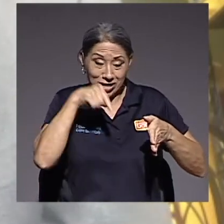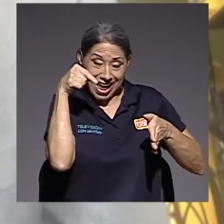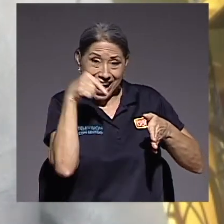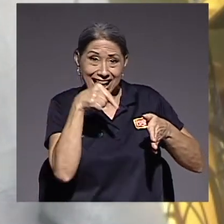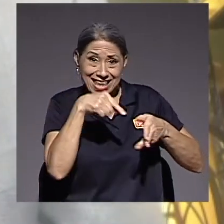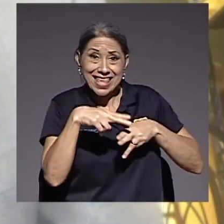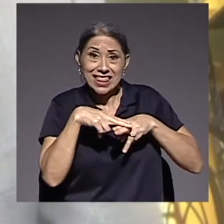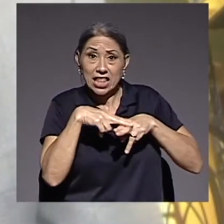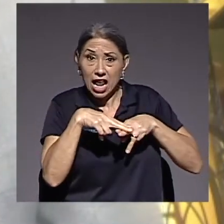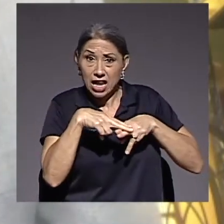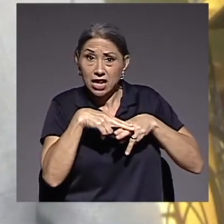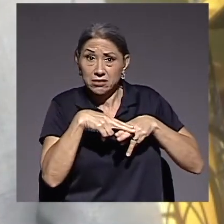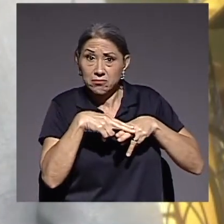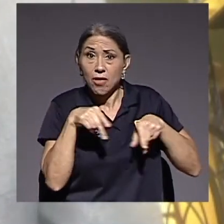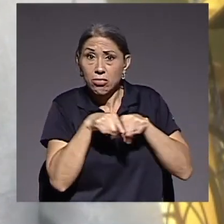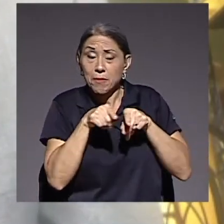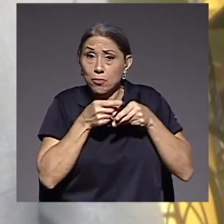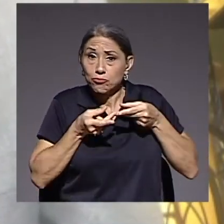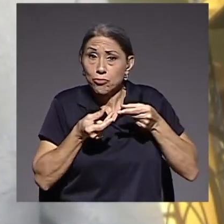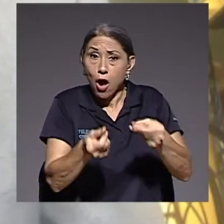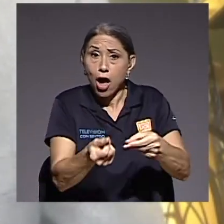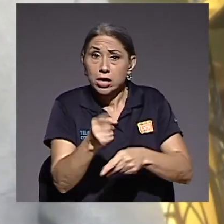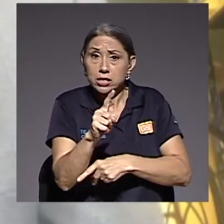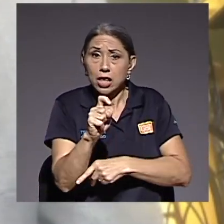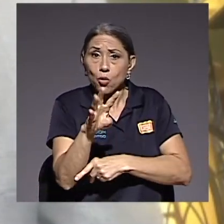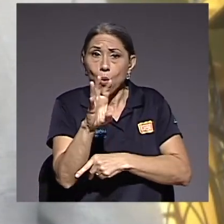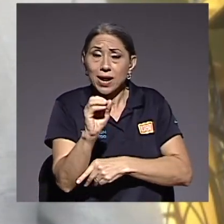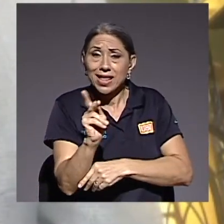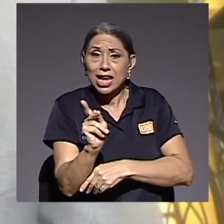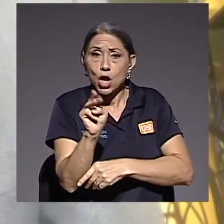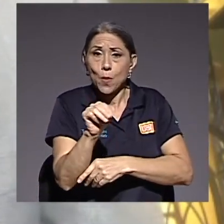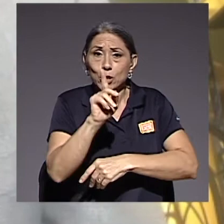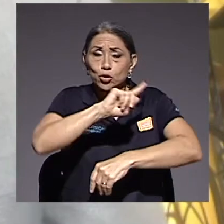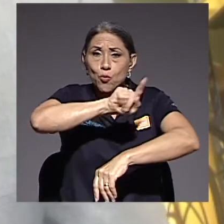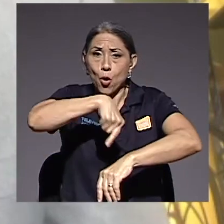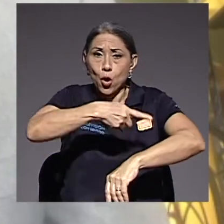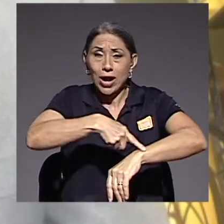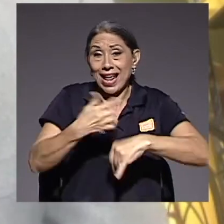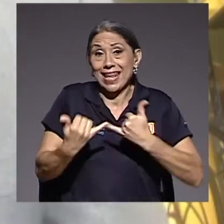hasta 140 kilómetros por hora. En este momento están fabricando